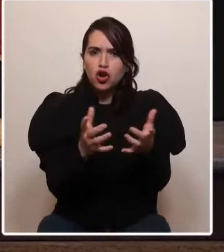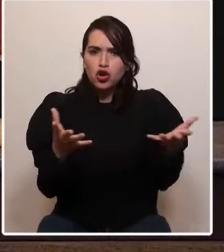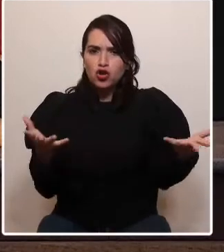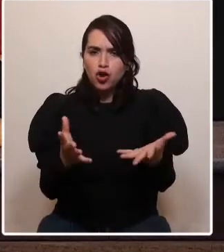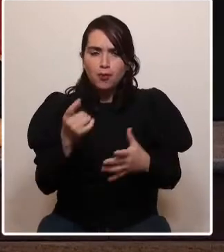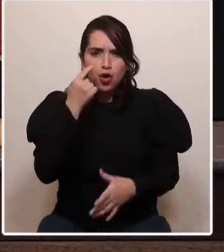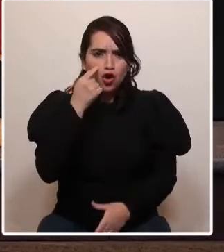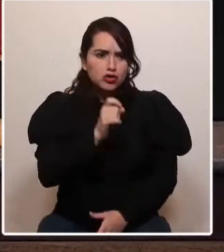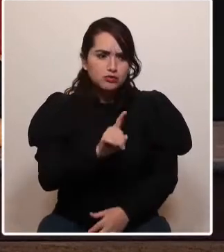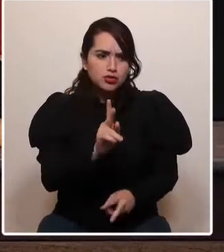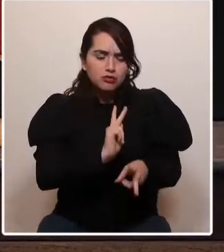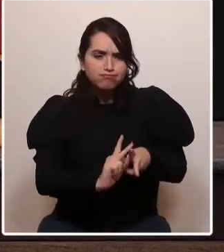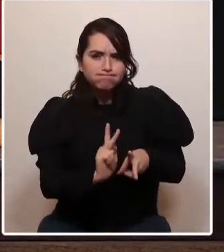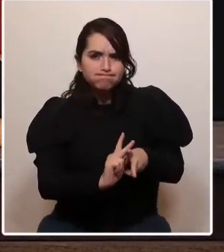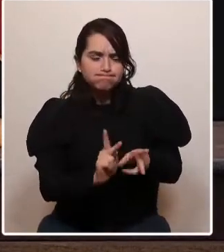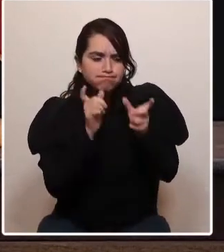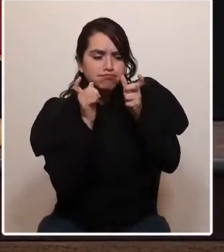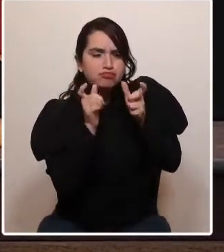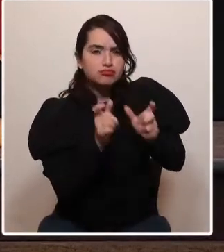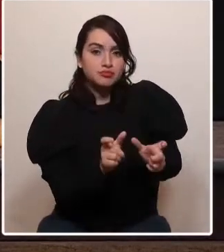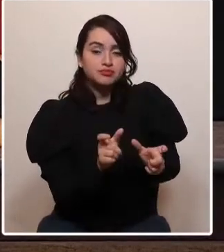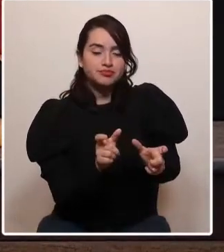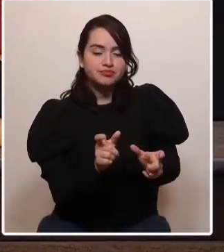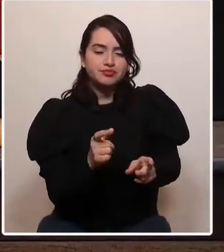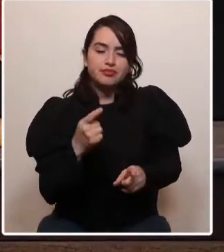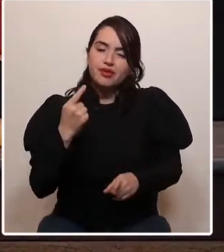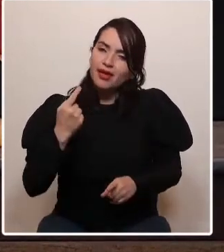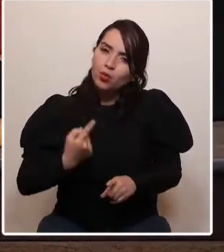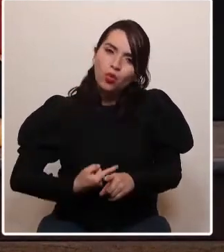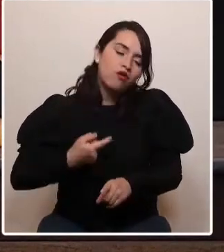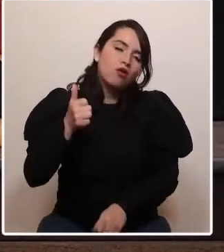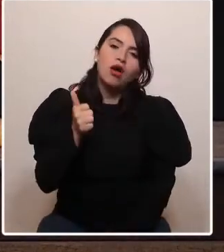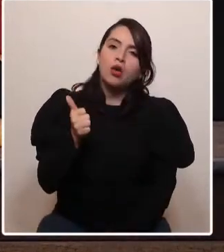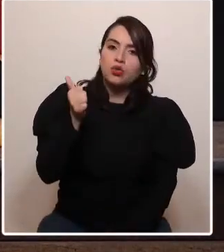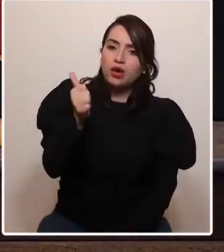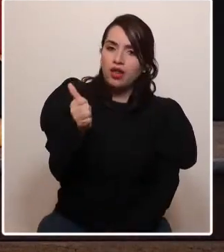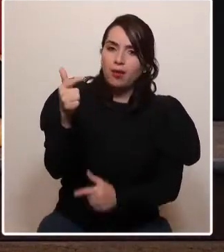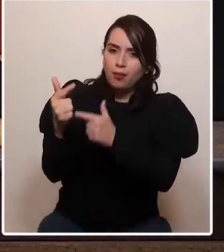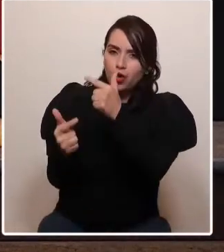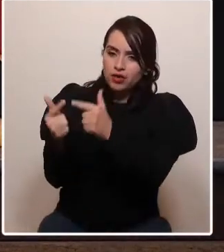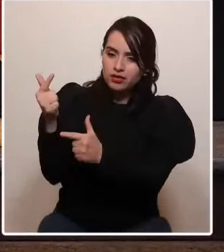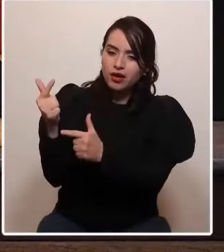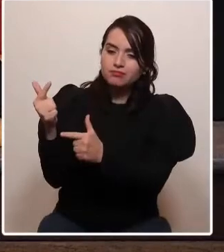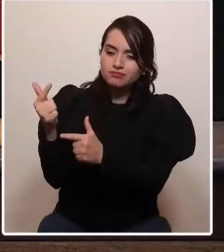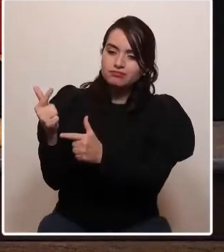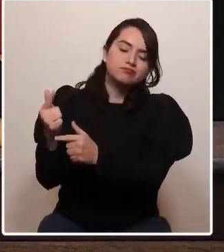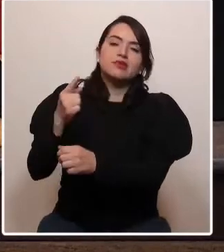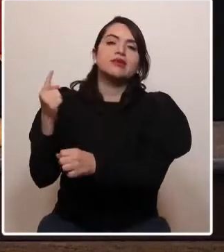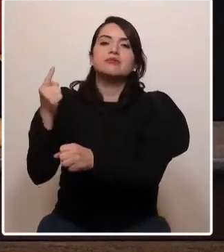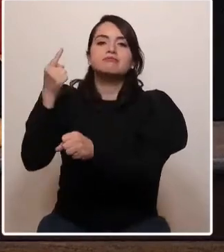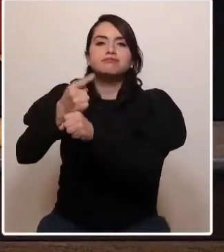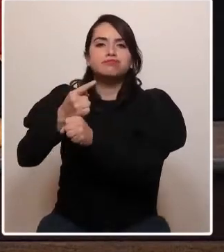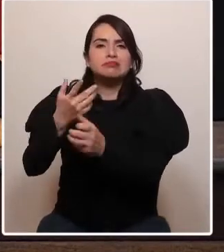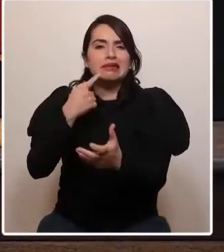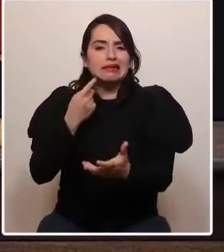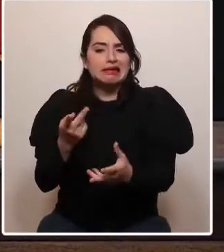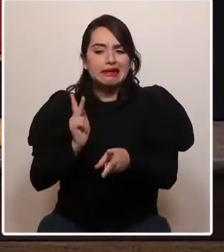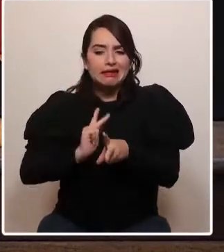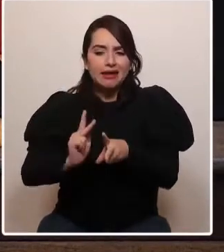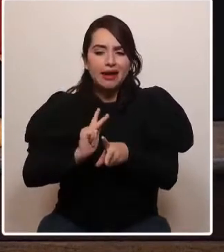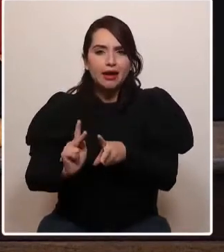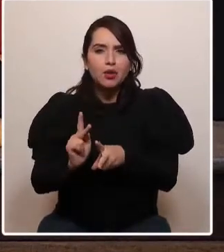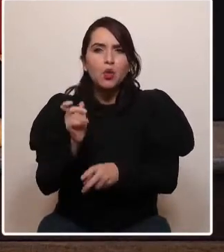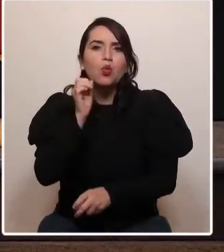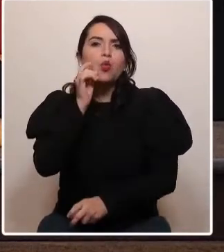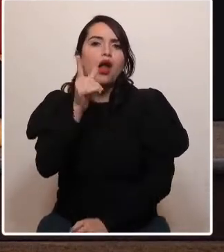conocimientos y, por lo tanto, será nuevamente la autoridad política la que definirá qué es lo que se puede crear y cuáles